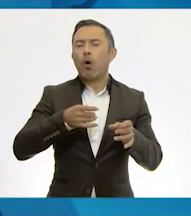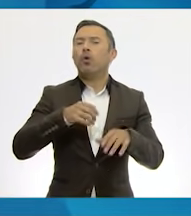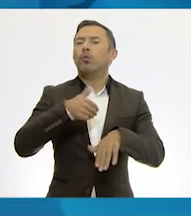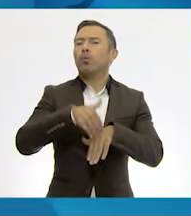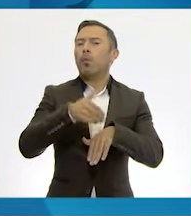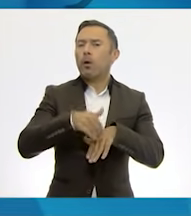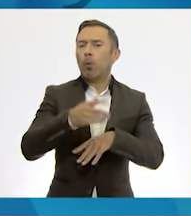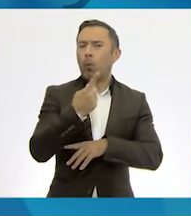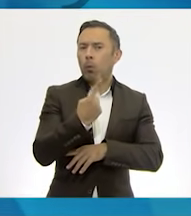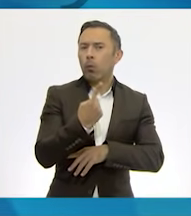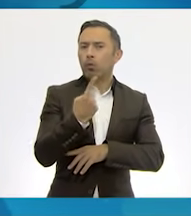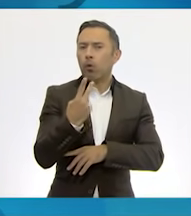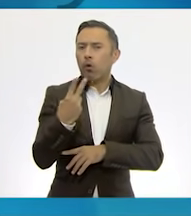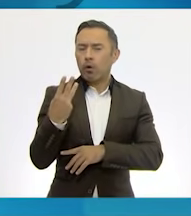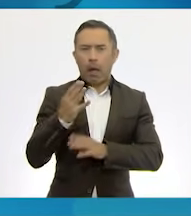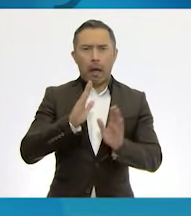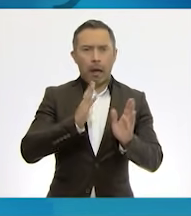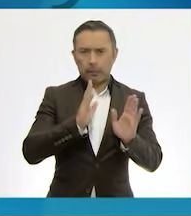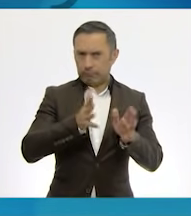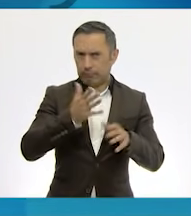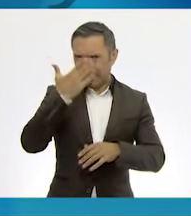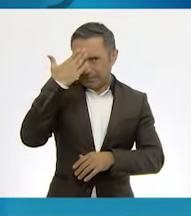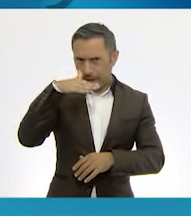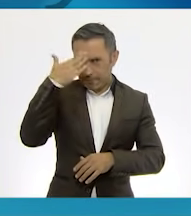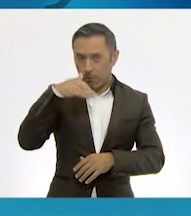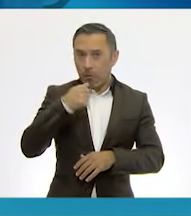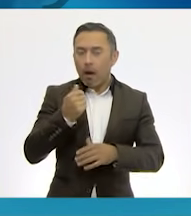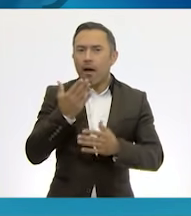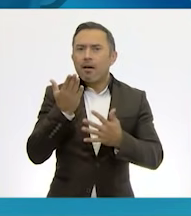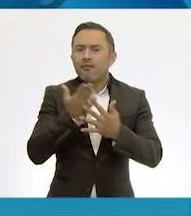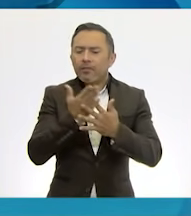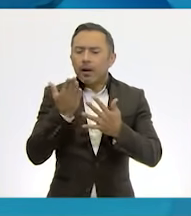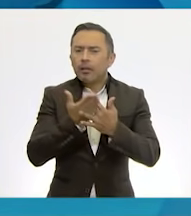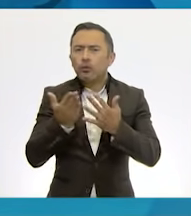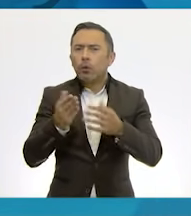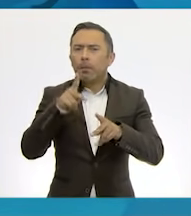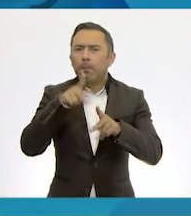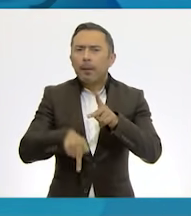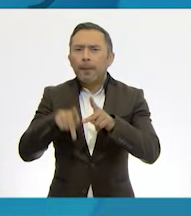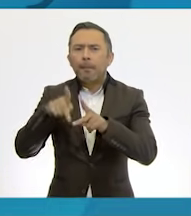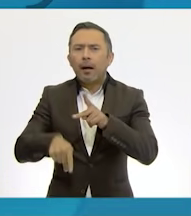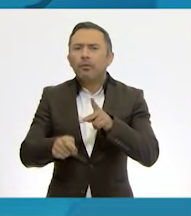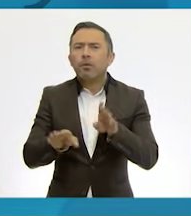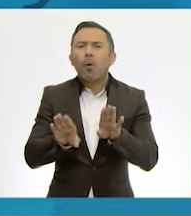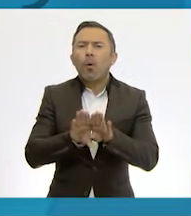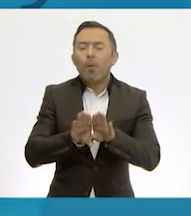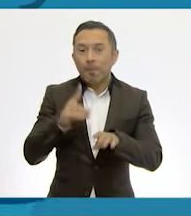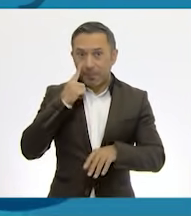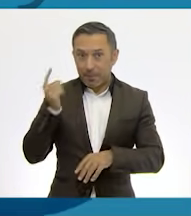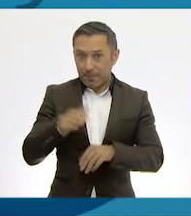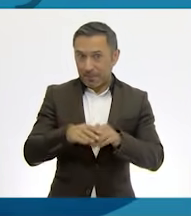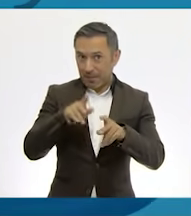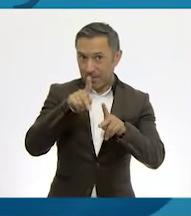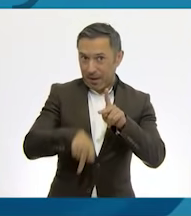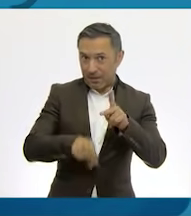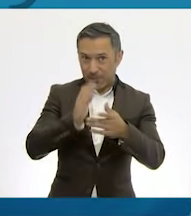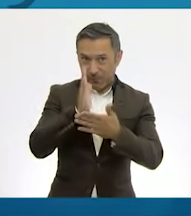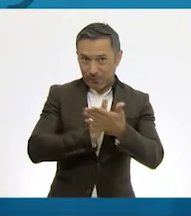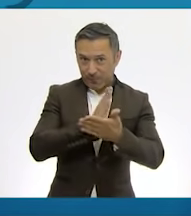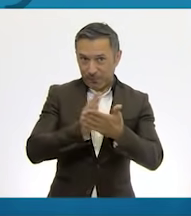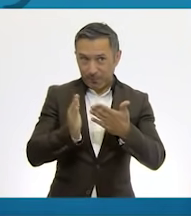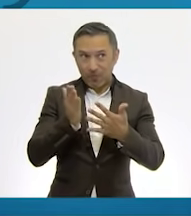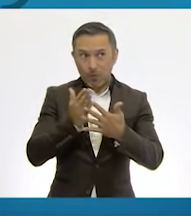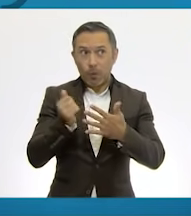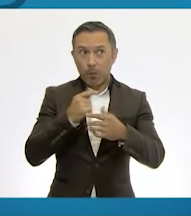las fracciones? Esto está muy sencillo. Dado que esta fracción tiene un numerador menor que el